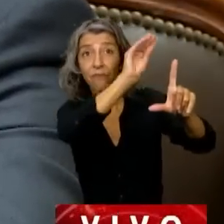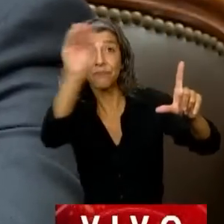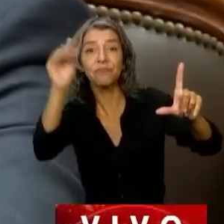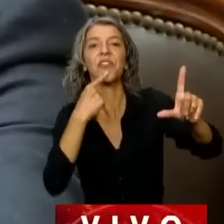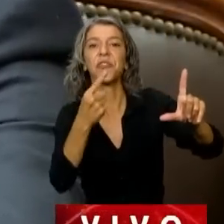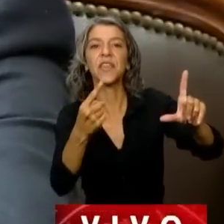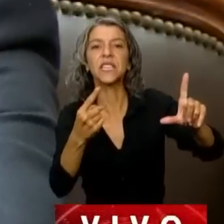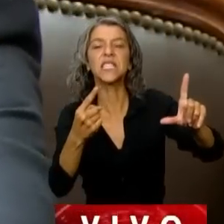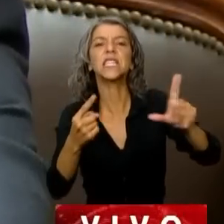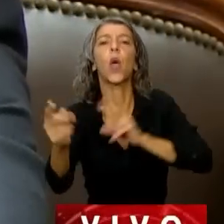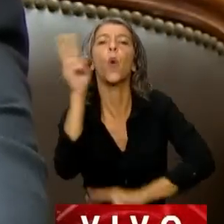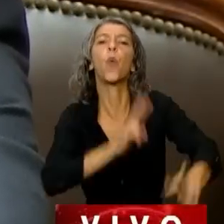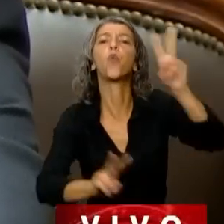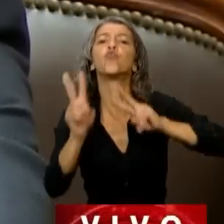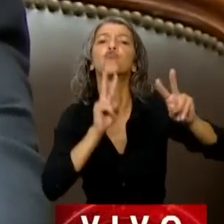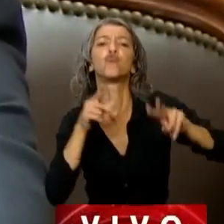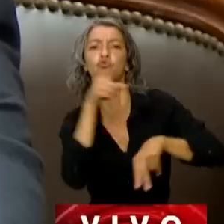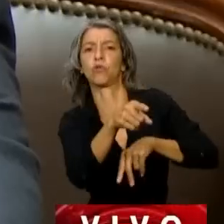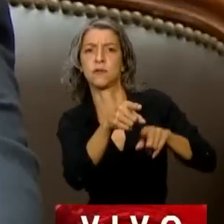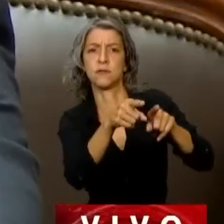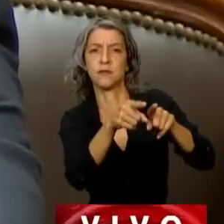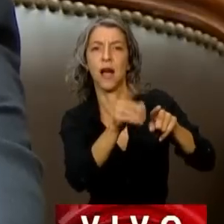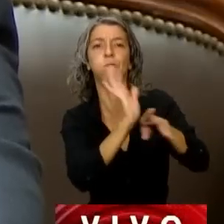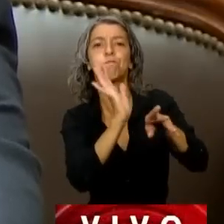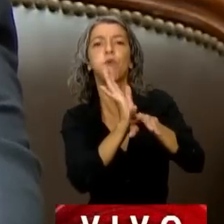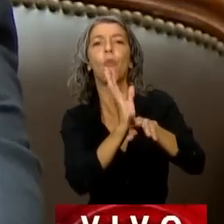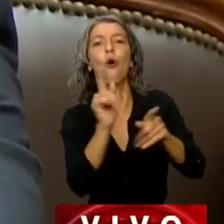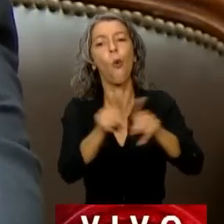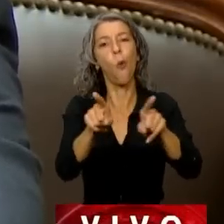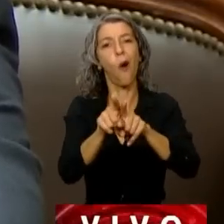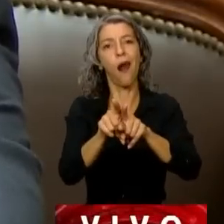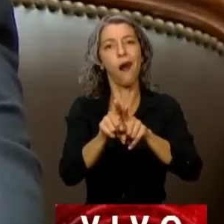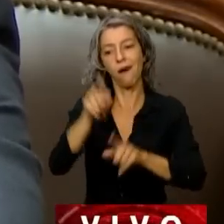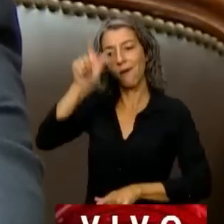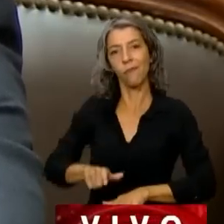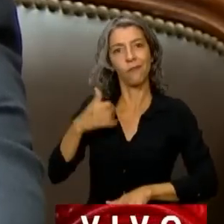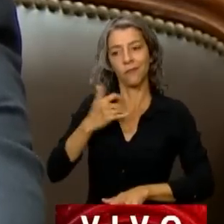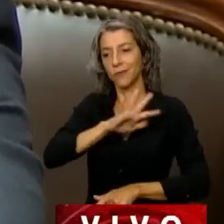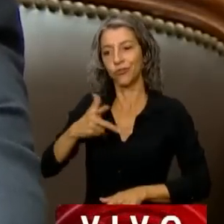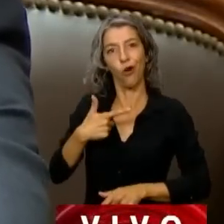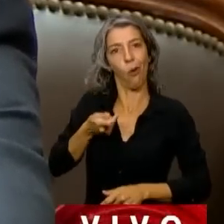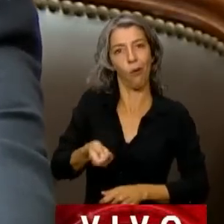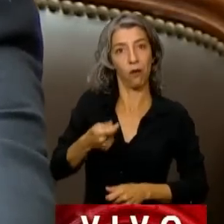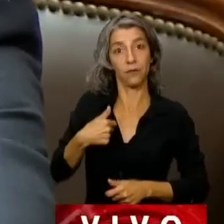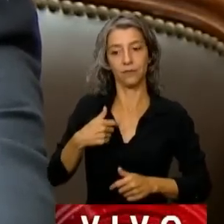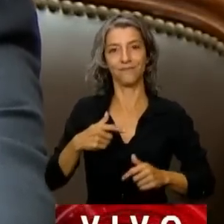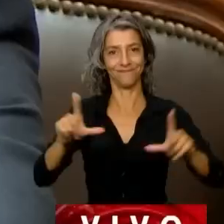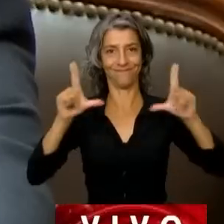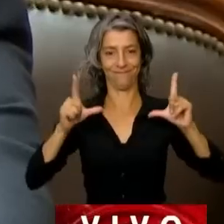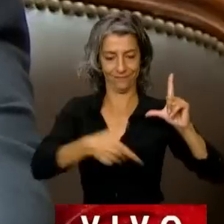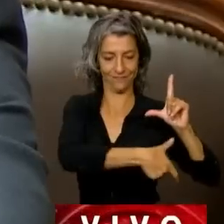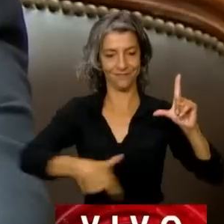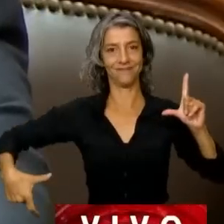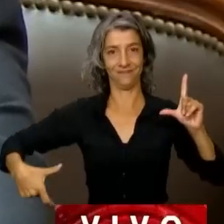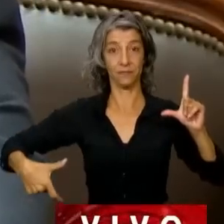búscalos, como si fueran delincuentes, como si fueran delincuentes que tienen que recibir, tienen que ser buscados. ¿Por qué